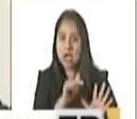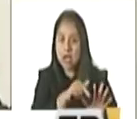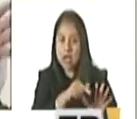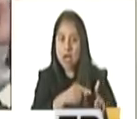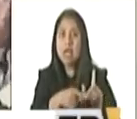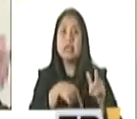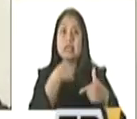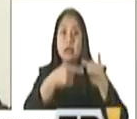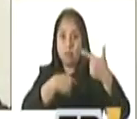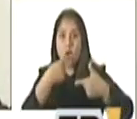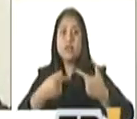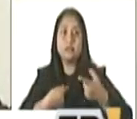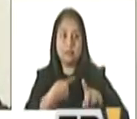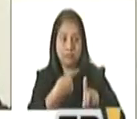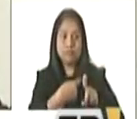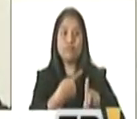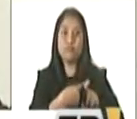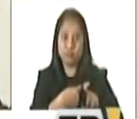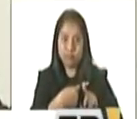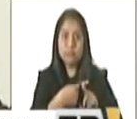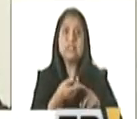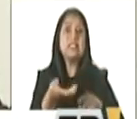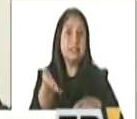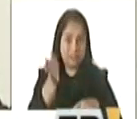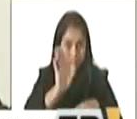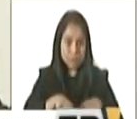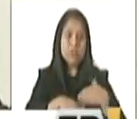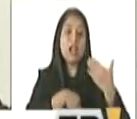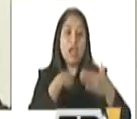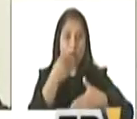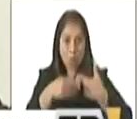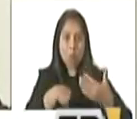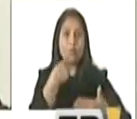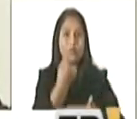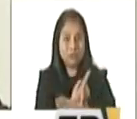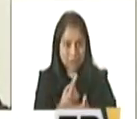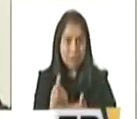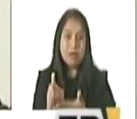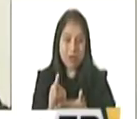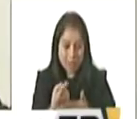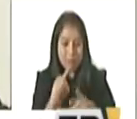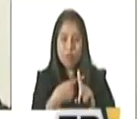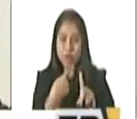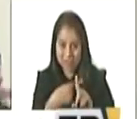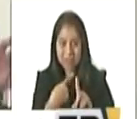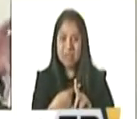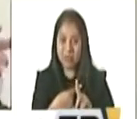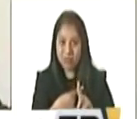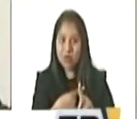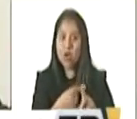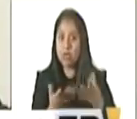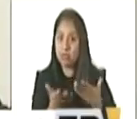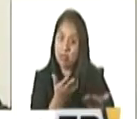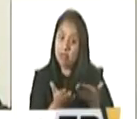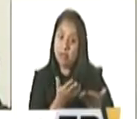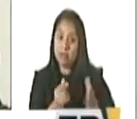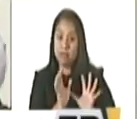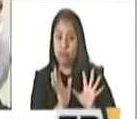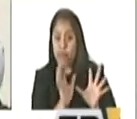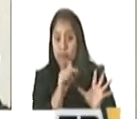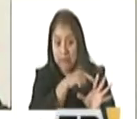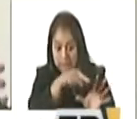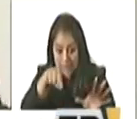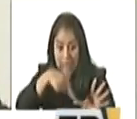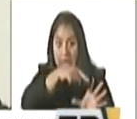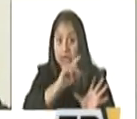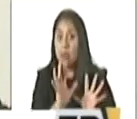que probablemente se vayan a dar en las próximas semanas, producto de que efectivamente algún